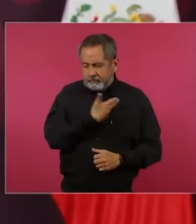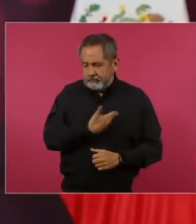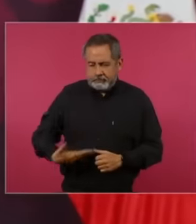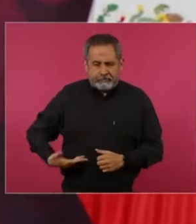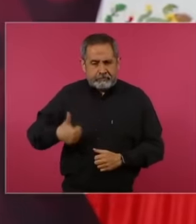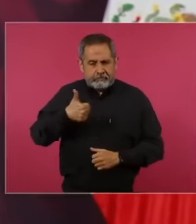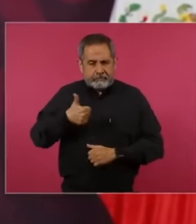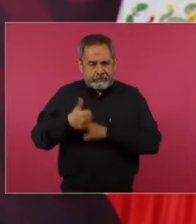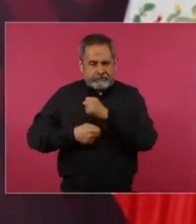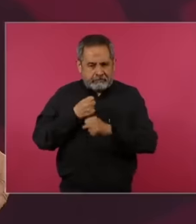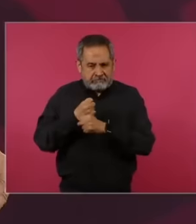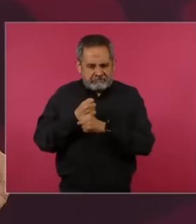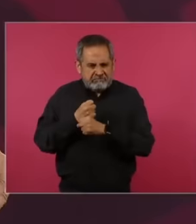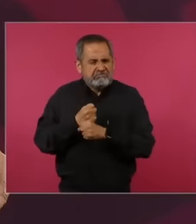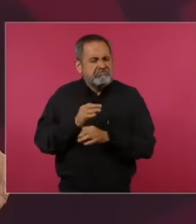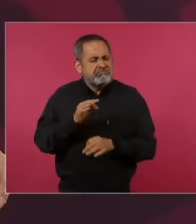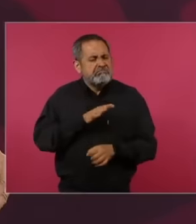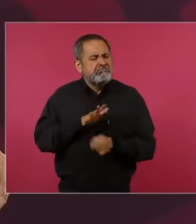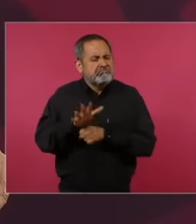presidencia, alcanzan.